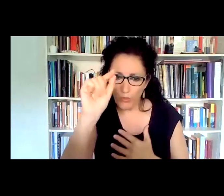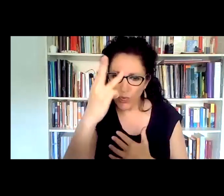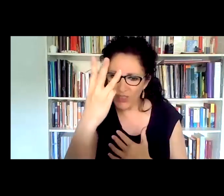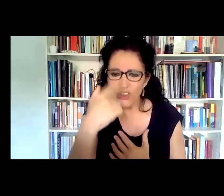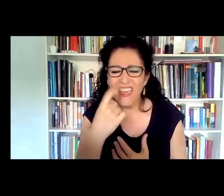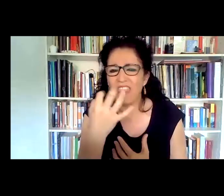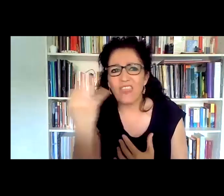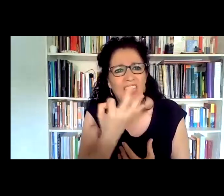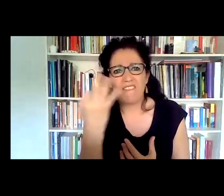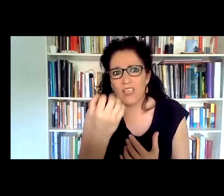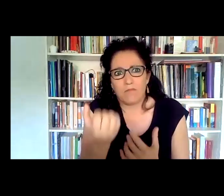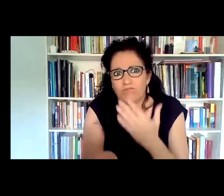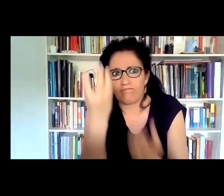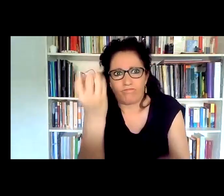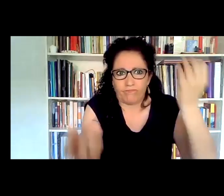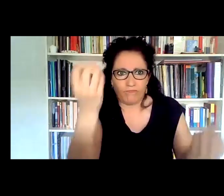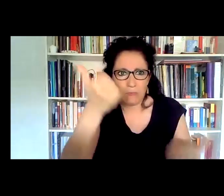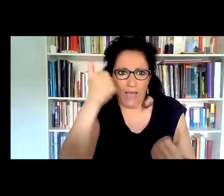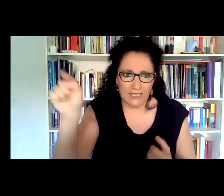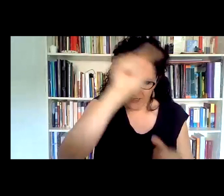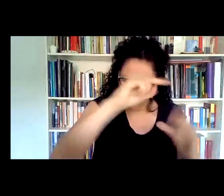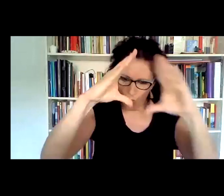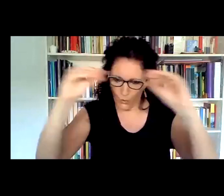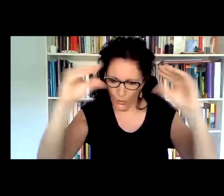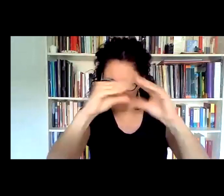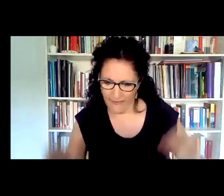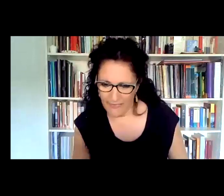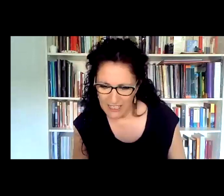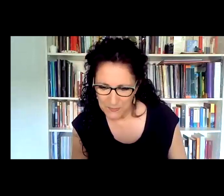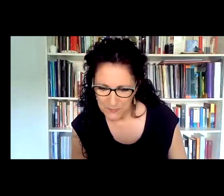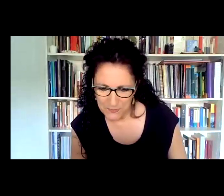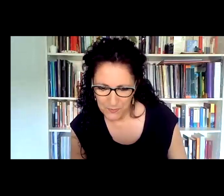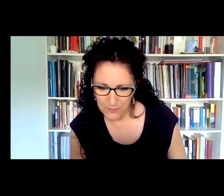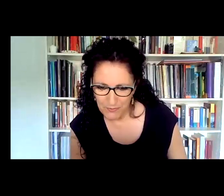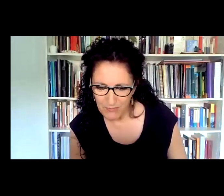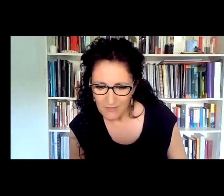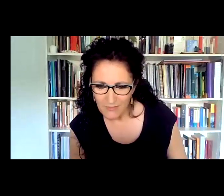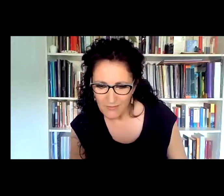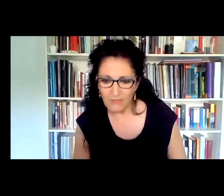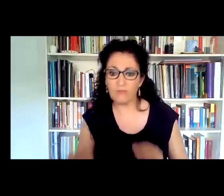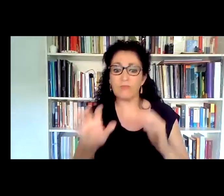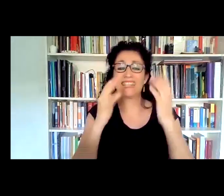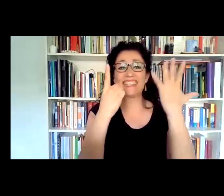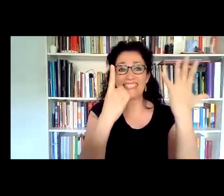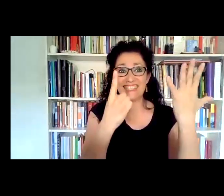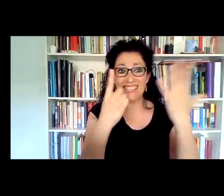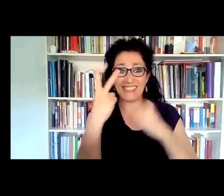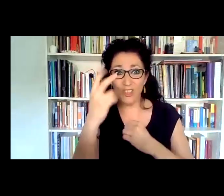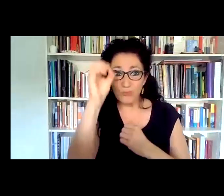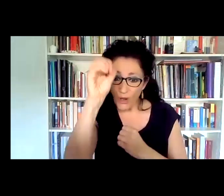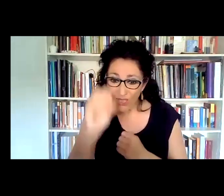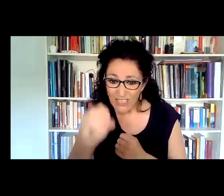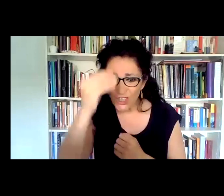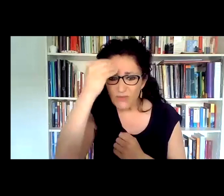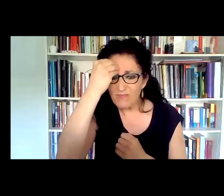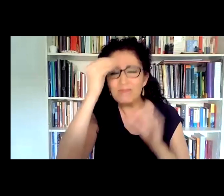docencia. El 81, como digo, el 81,3% considera que tiene que haber más grados de formación dentro de